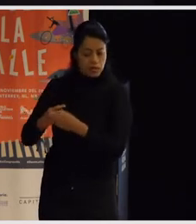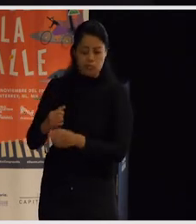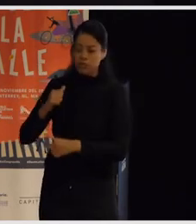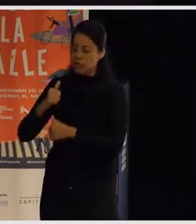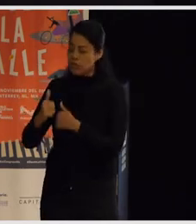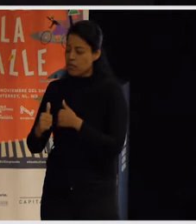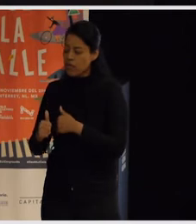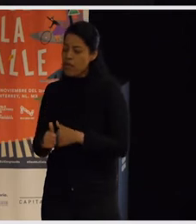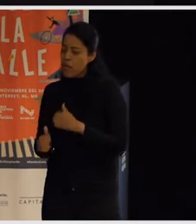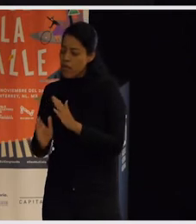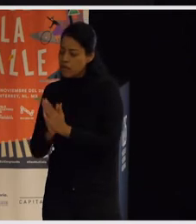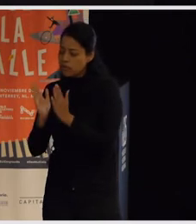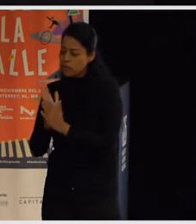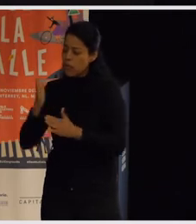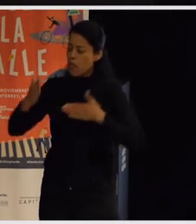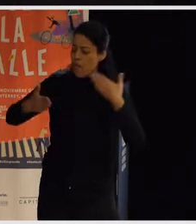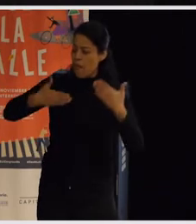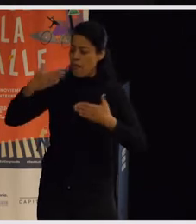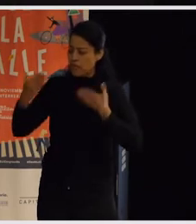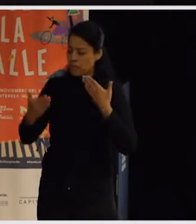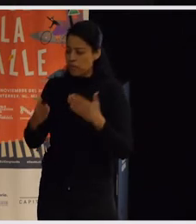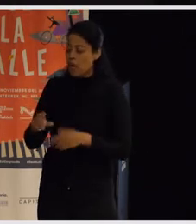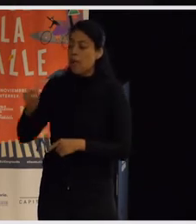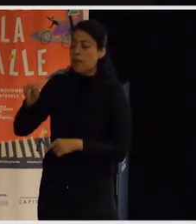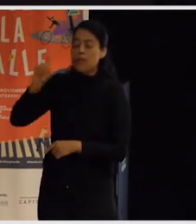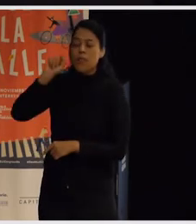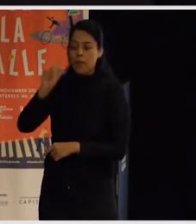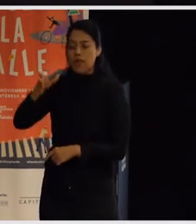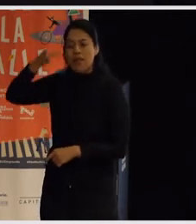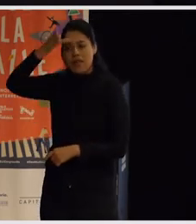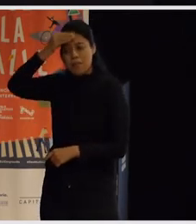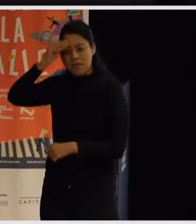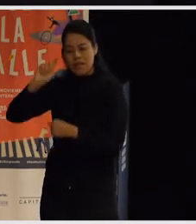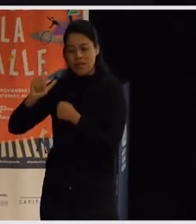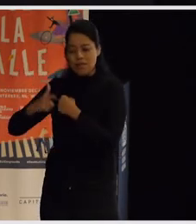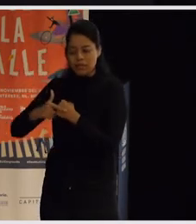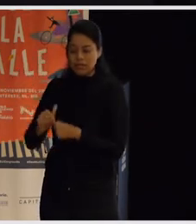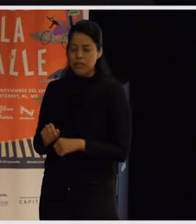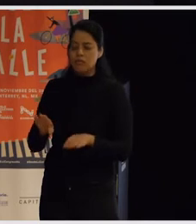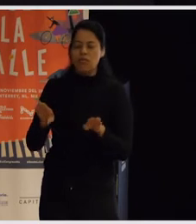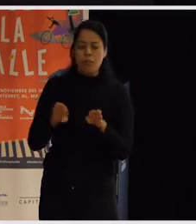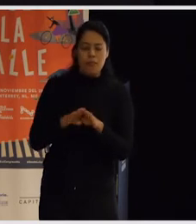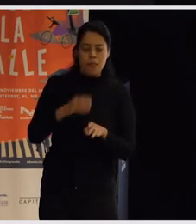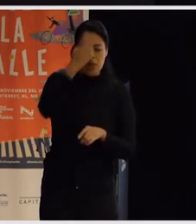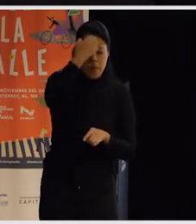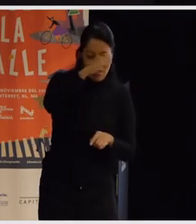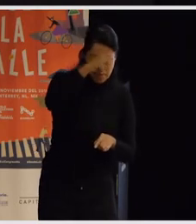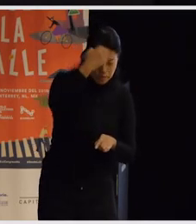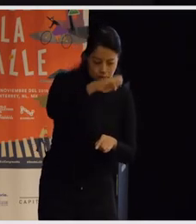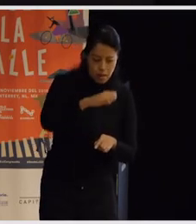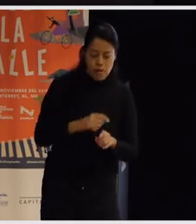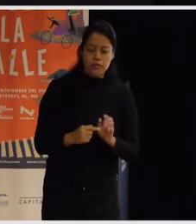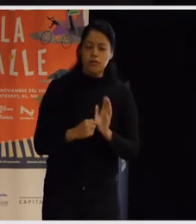una actividad recreativa pero que al final como acabas aprendiendo algo entonces es un poco como la experiencia que nosotros